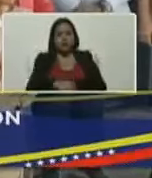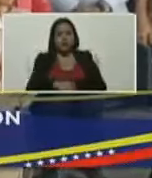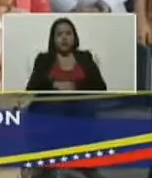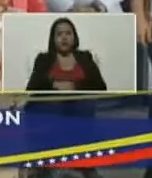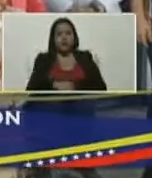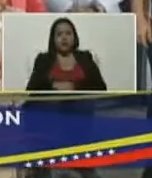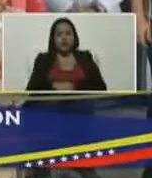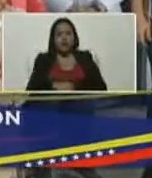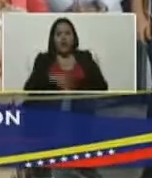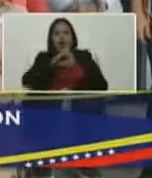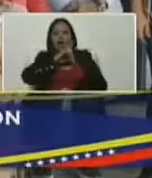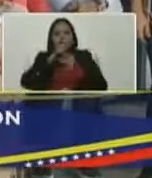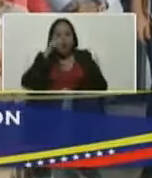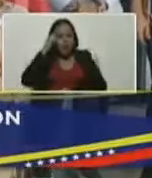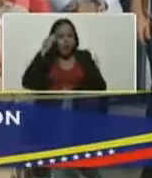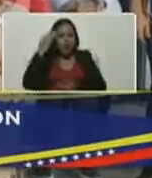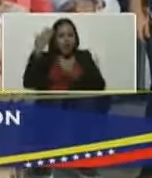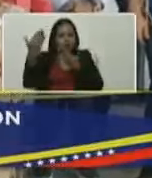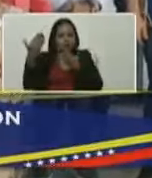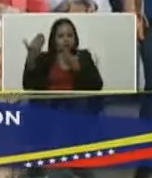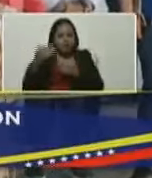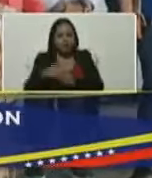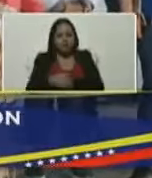En nombre de Dios Padre Creador.